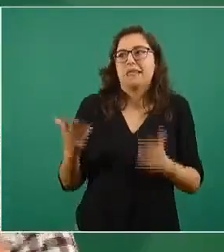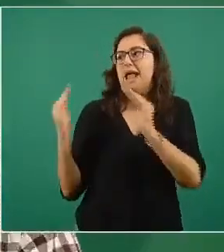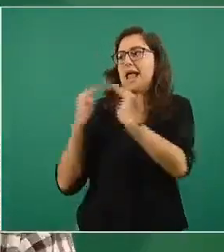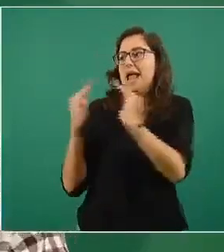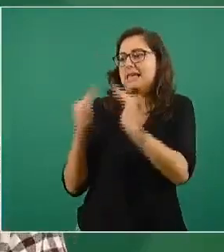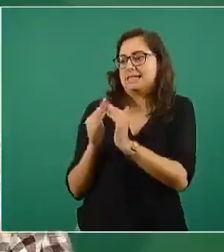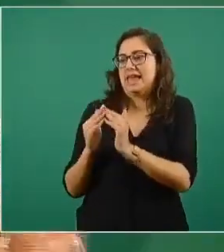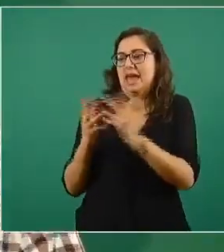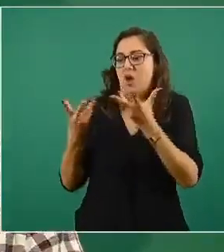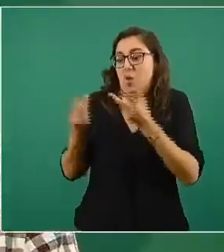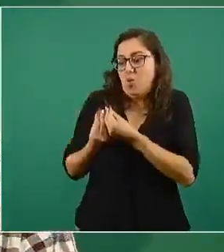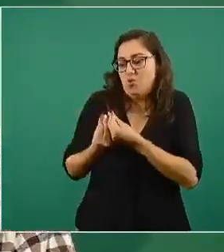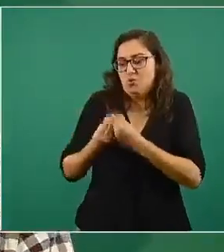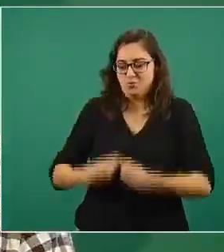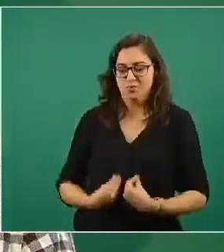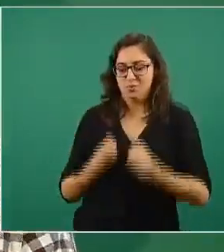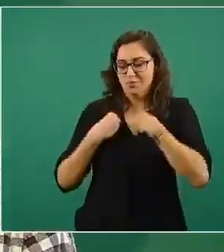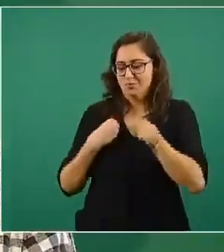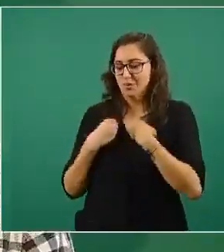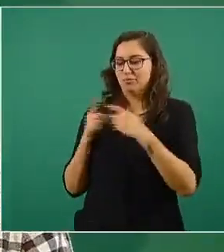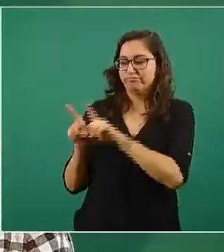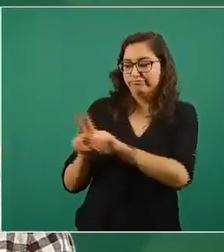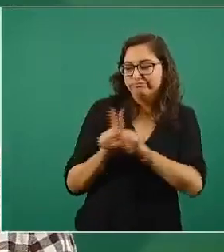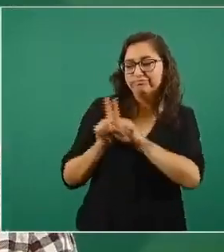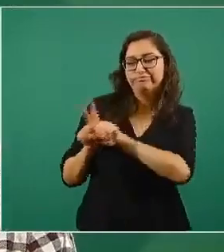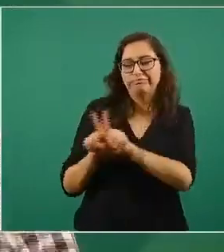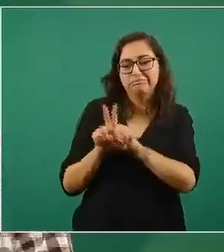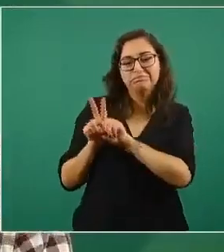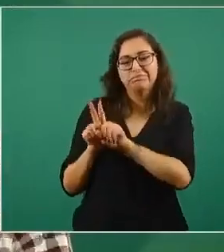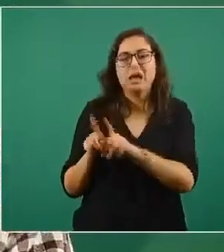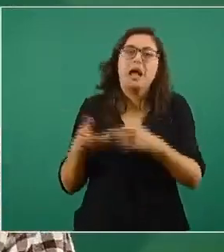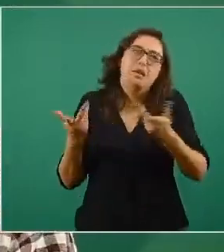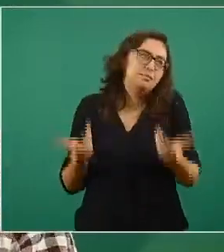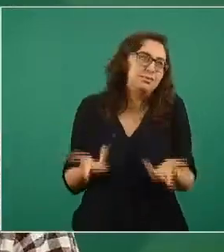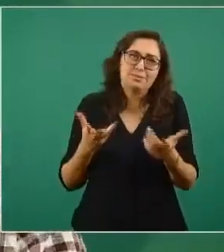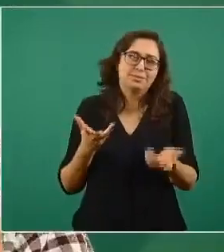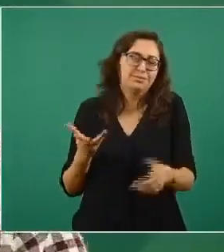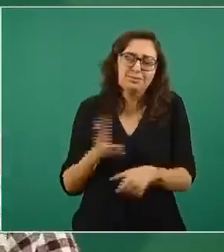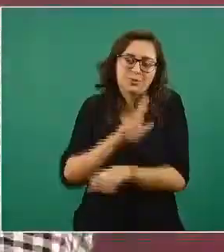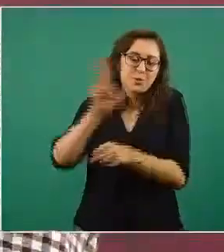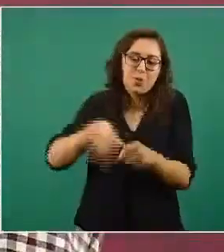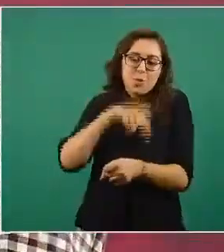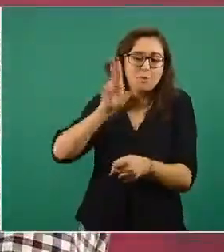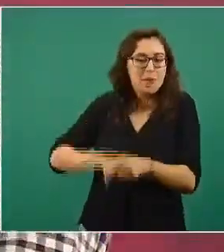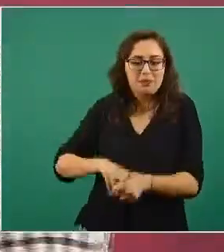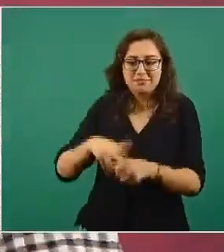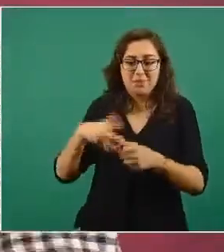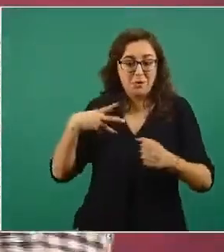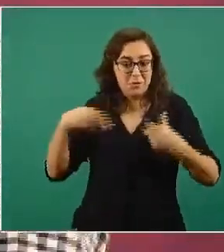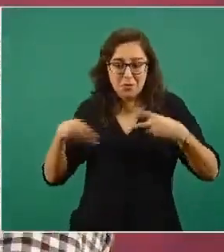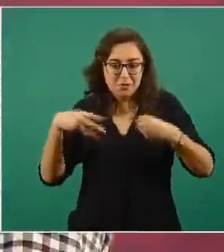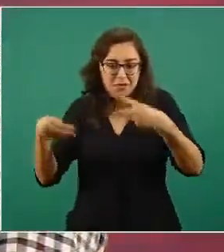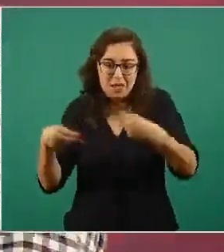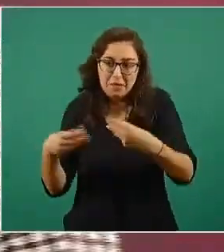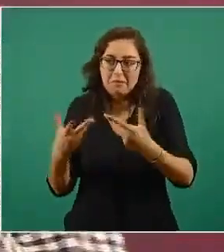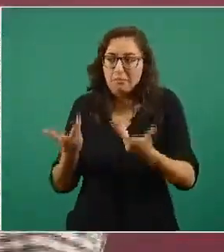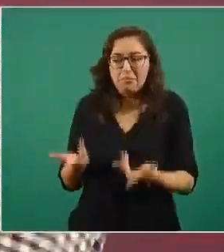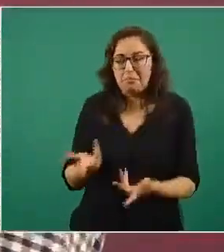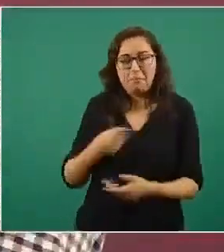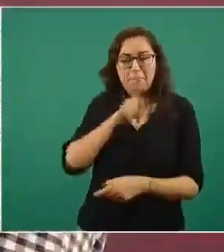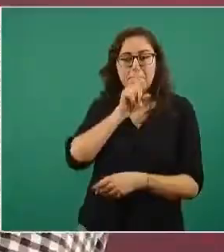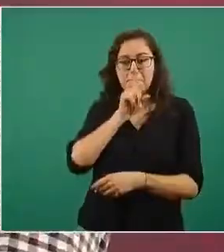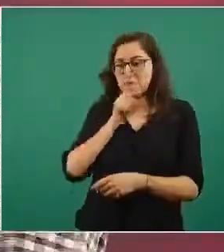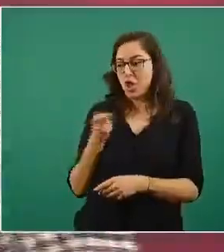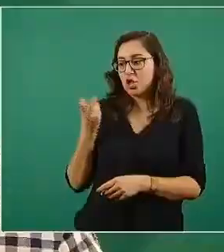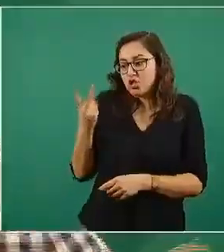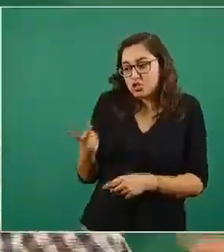directo no conlleva necesariamente al riesgo de contagio, solo en la medida en que se asume que